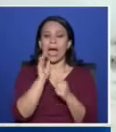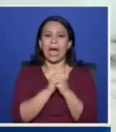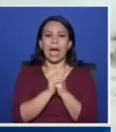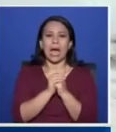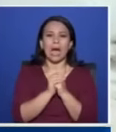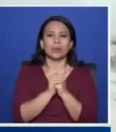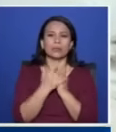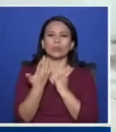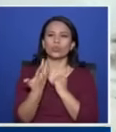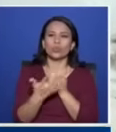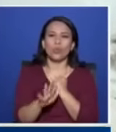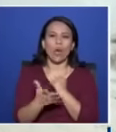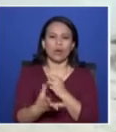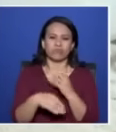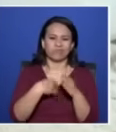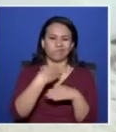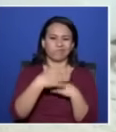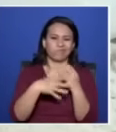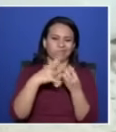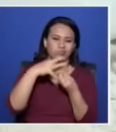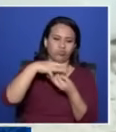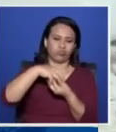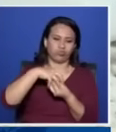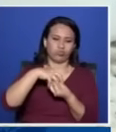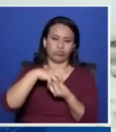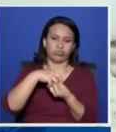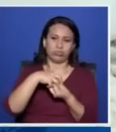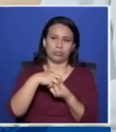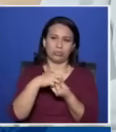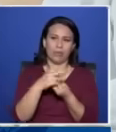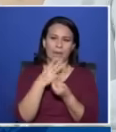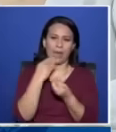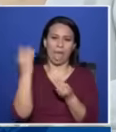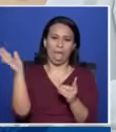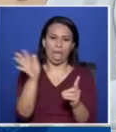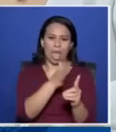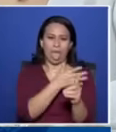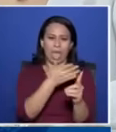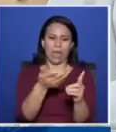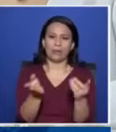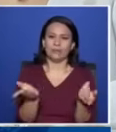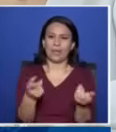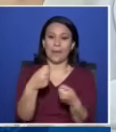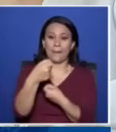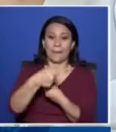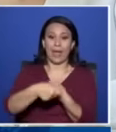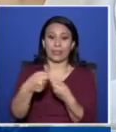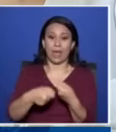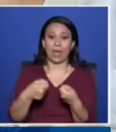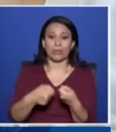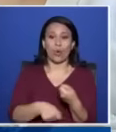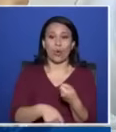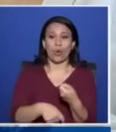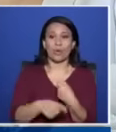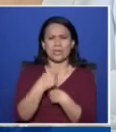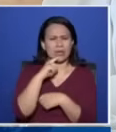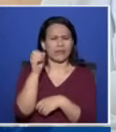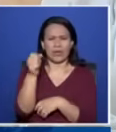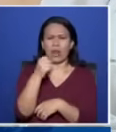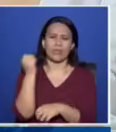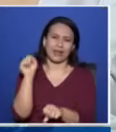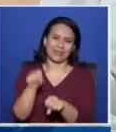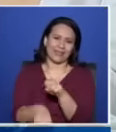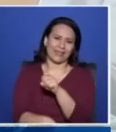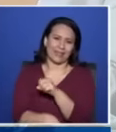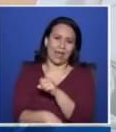no se conservan bien en refrigeración, sino que a temperatura ambiente. Por ejemplo, en el caso del banano, siempre para que puedan